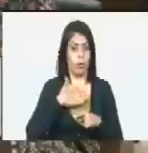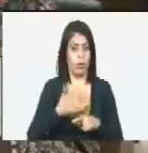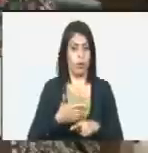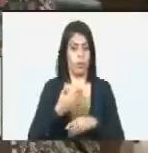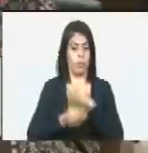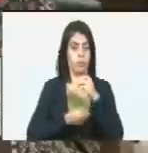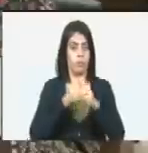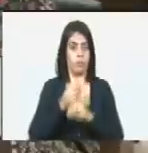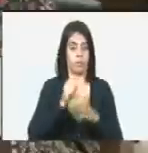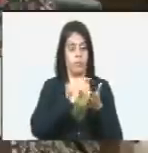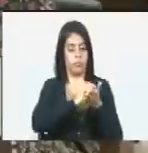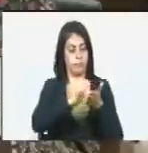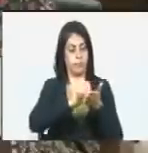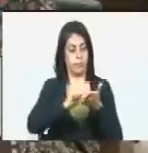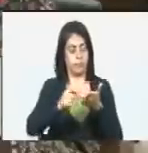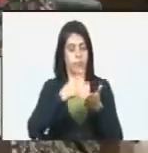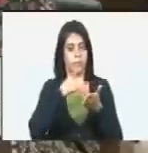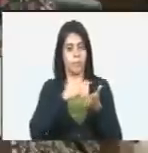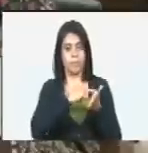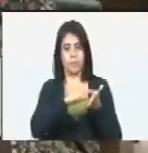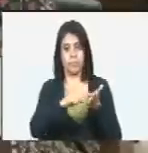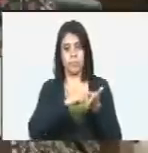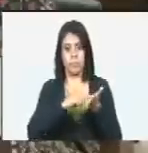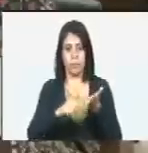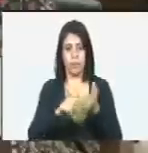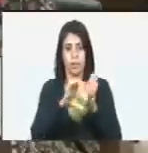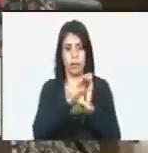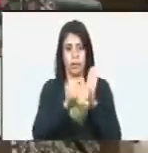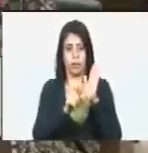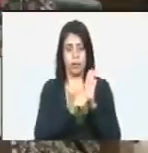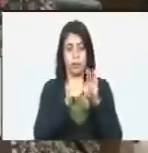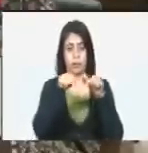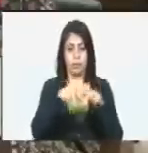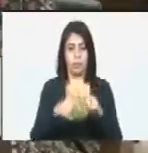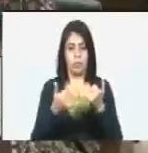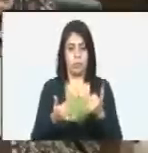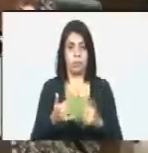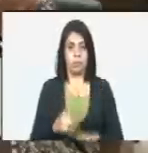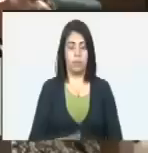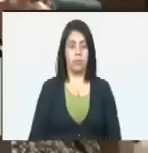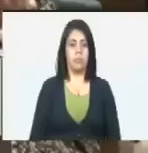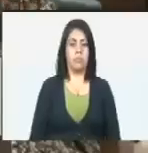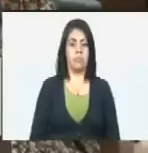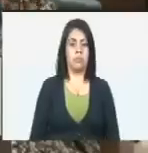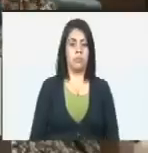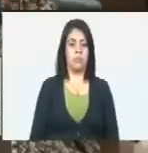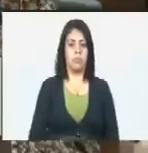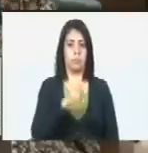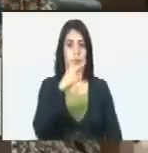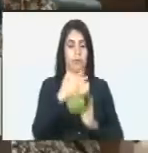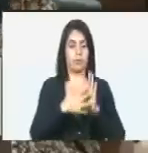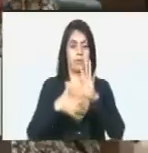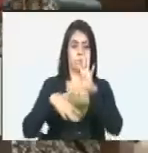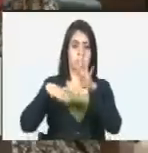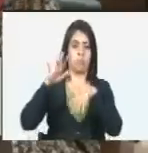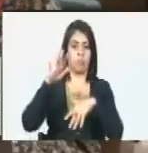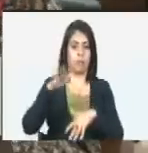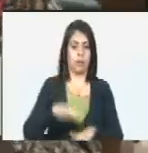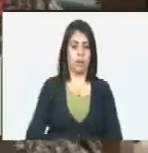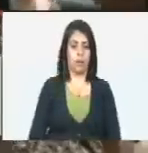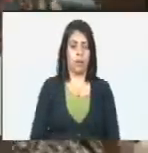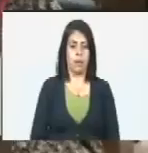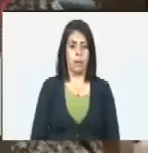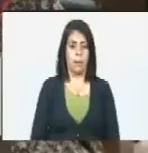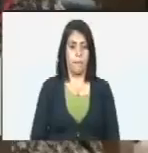se dice. En este momento, a partir de 2015, en este